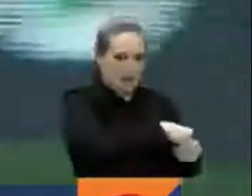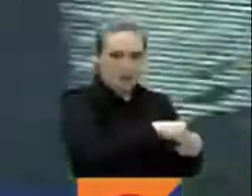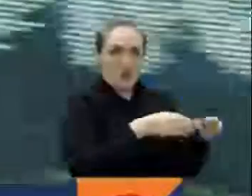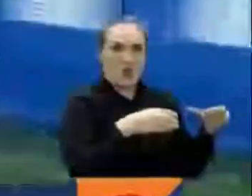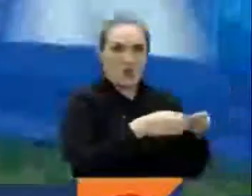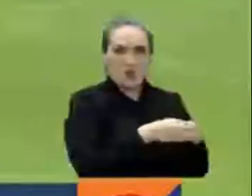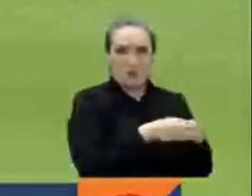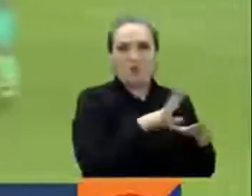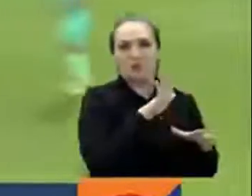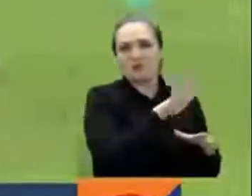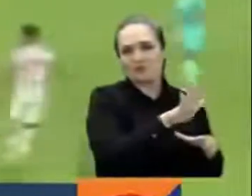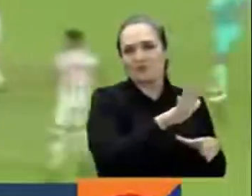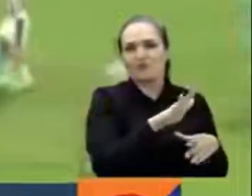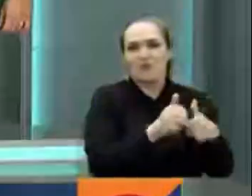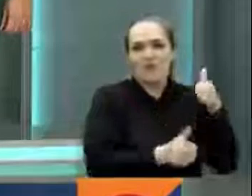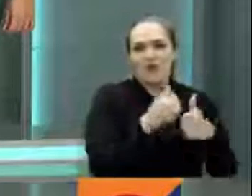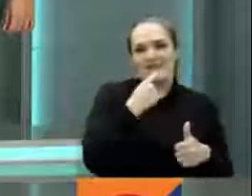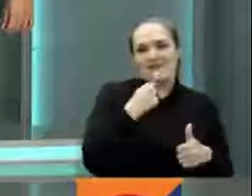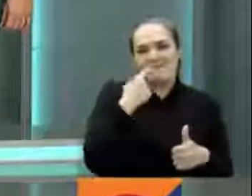millonario.